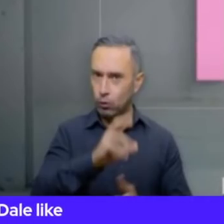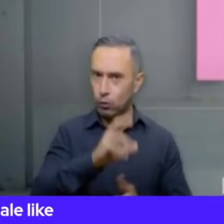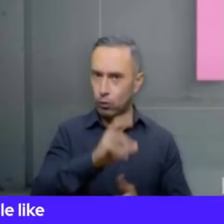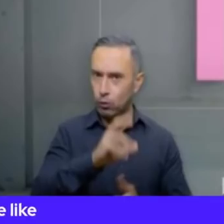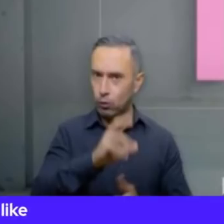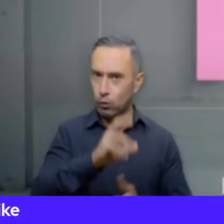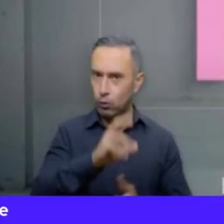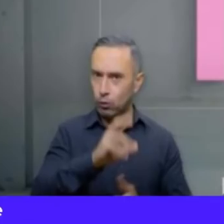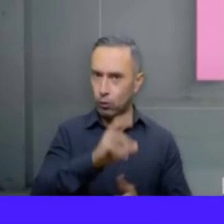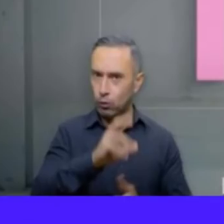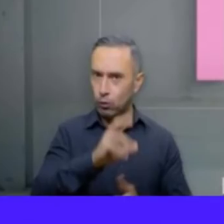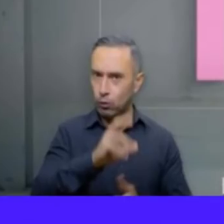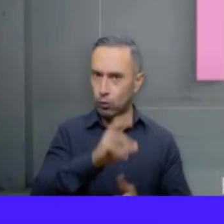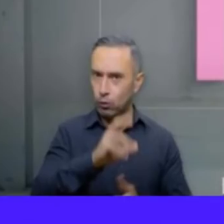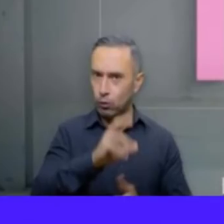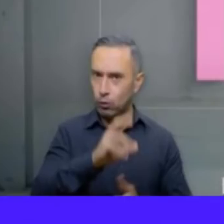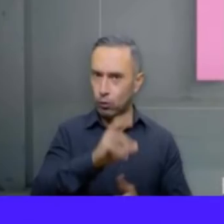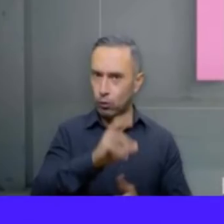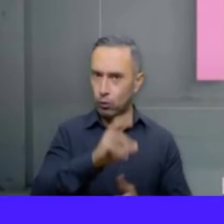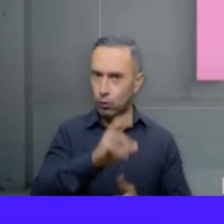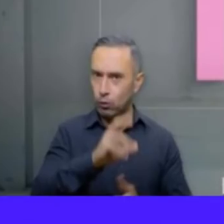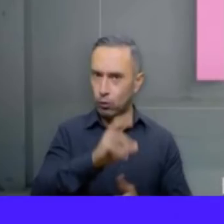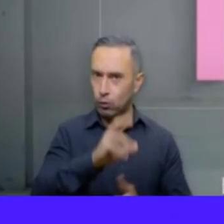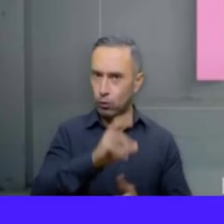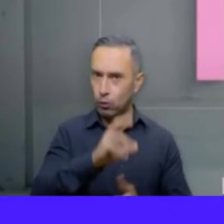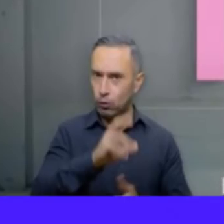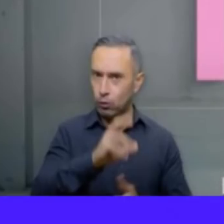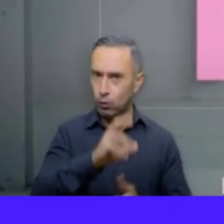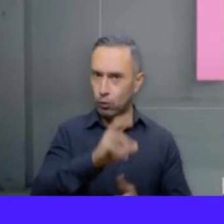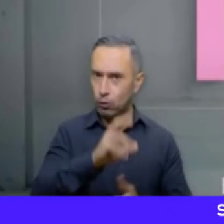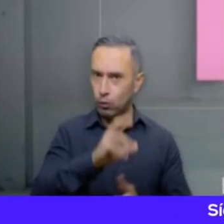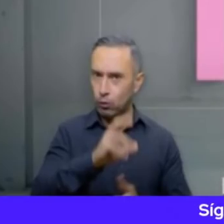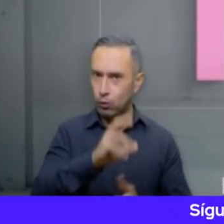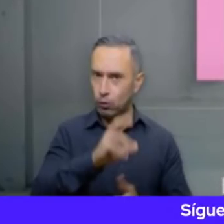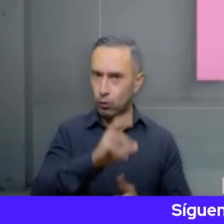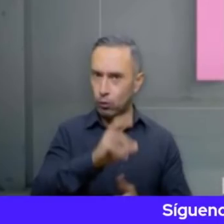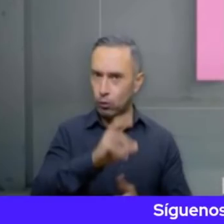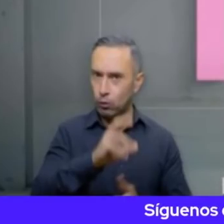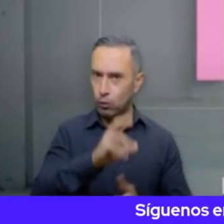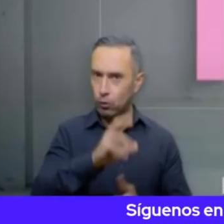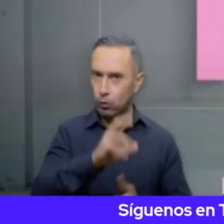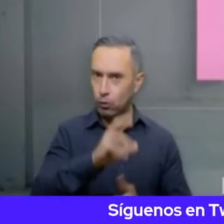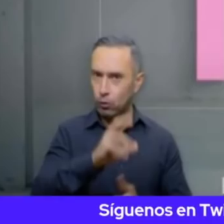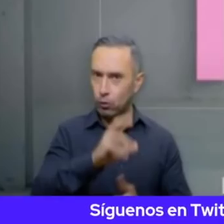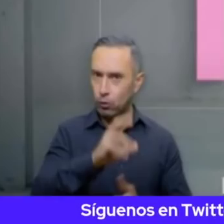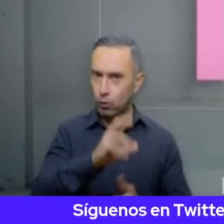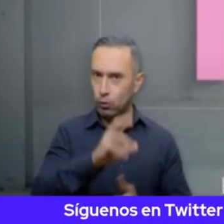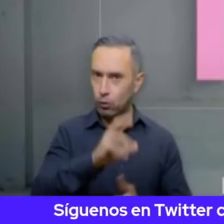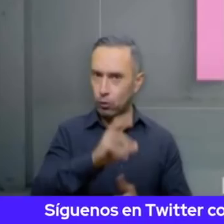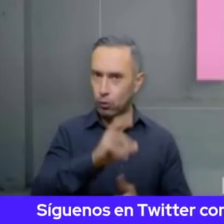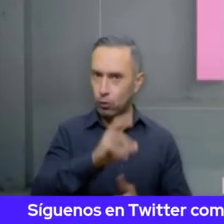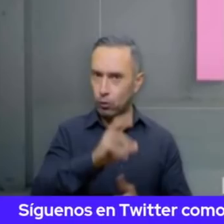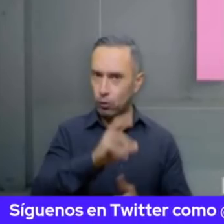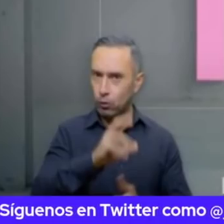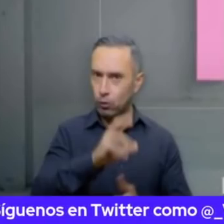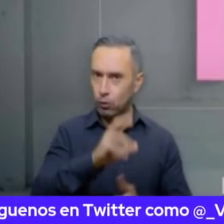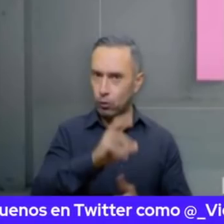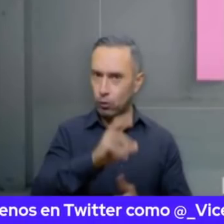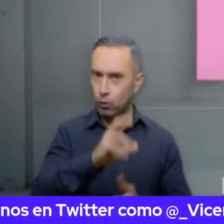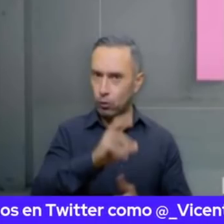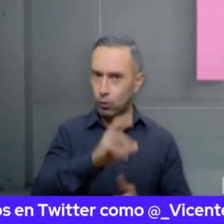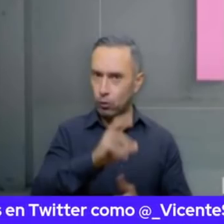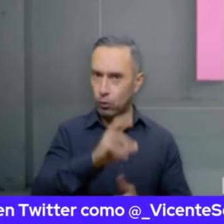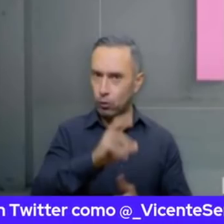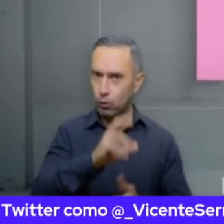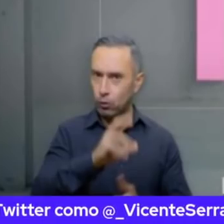de confusión, porque Lorenzo Córdoba sale a confundir a la ciudadanía, a decir que no confundan los